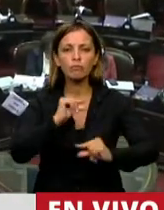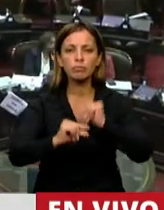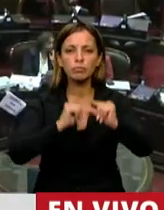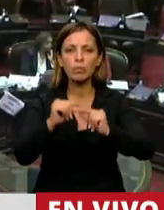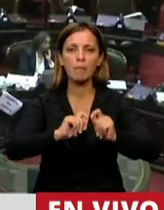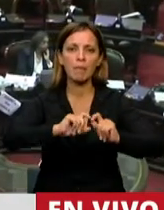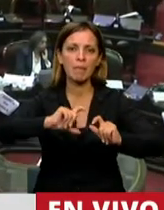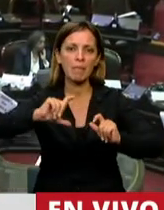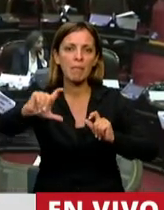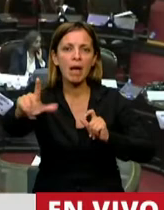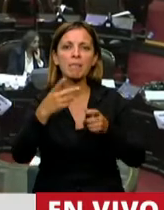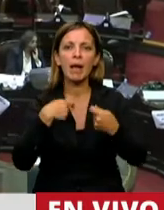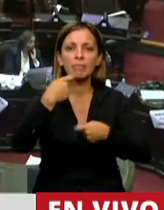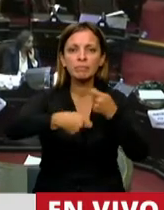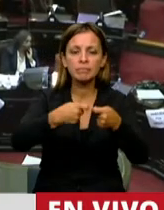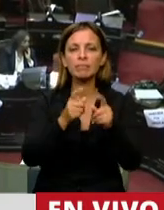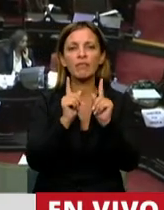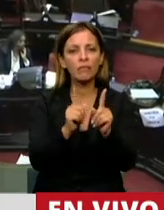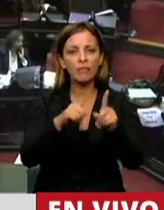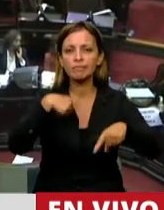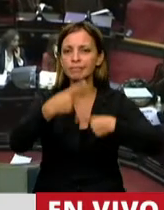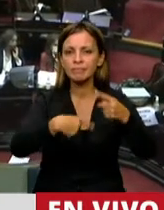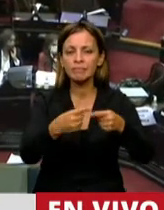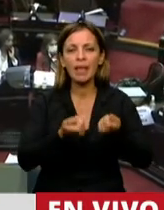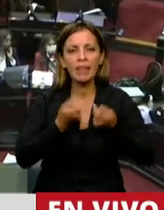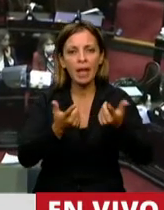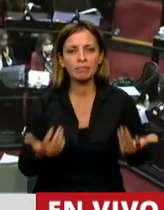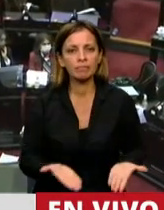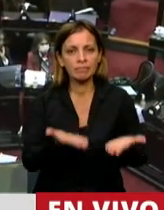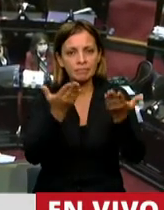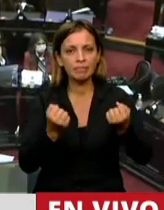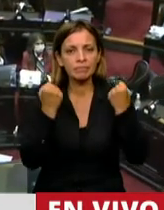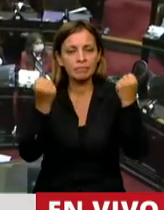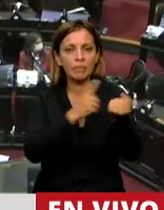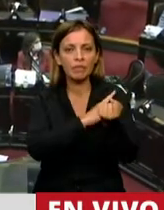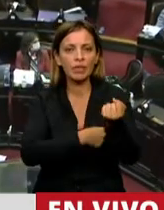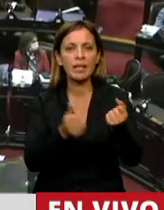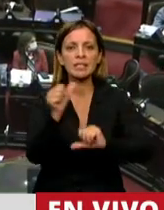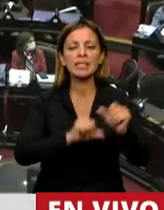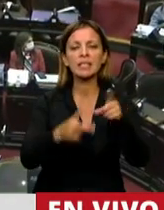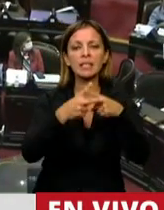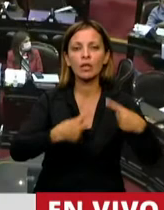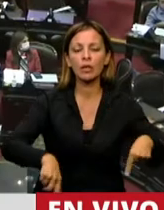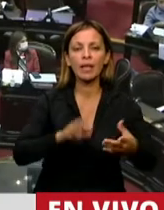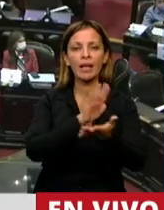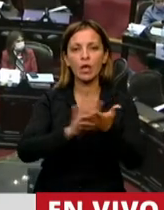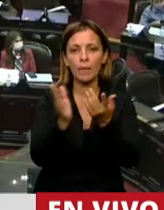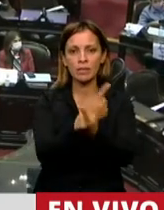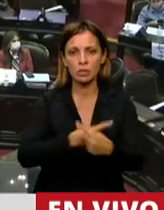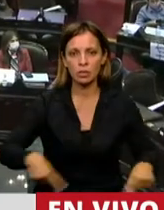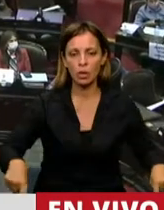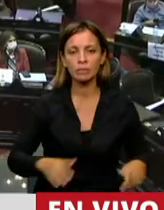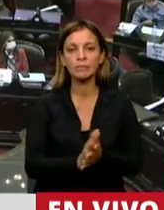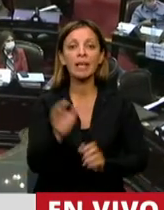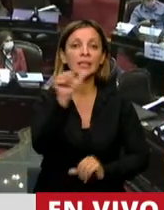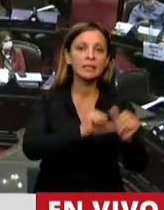de aumento para financiar y poder mantener y fortalecer la ciencia, la tecnología y la innovación. Hablar